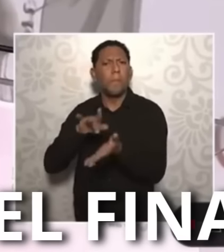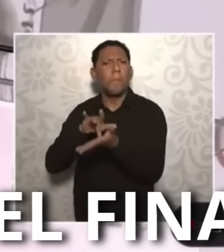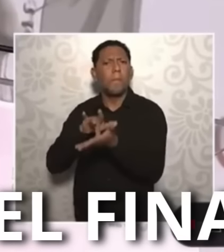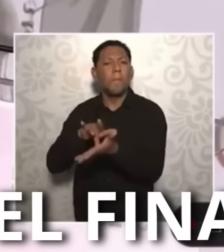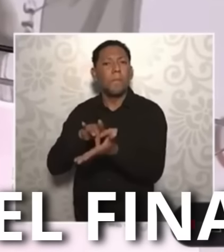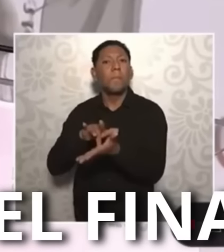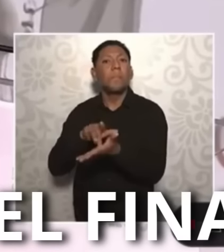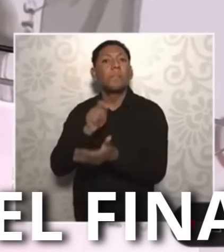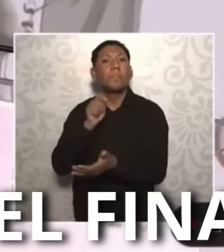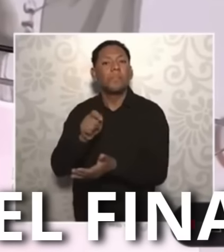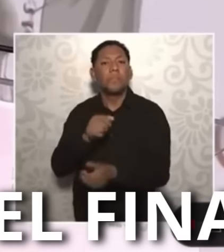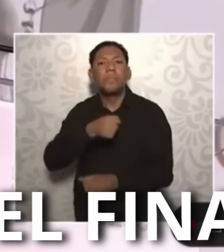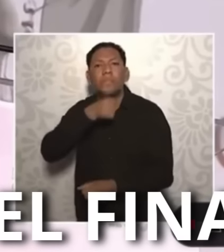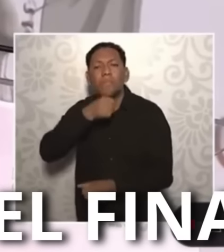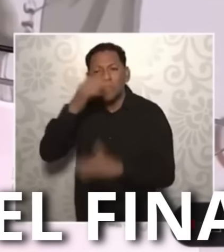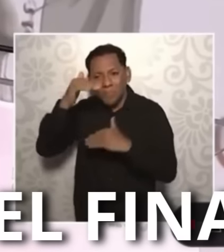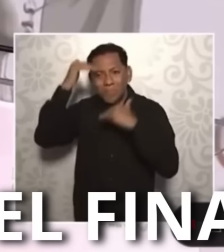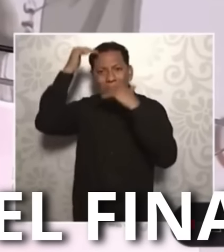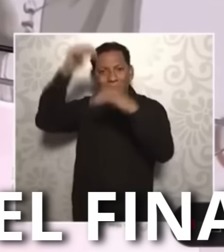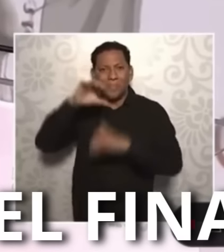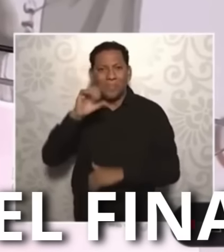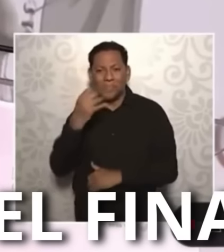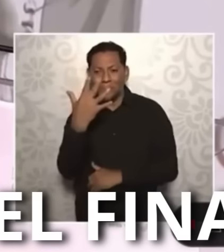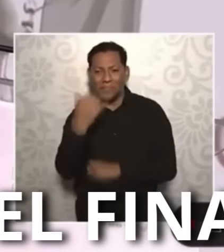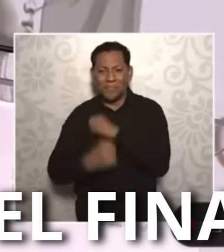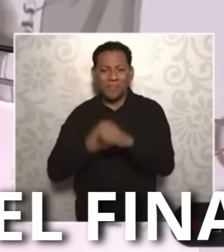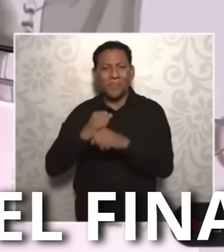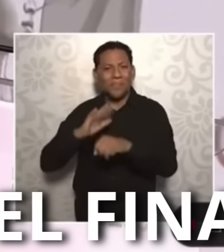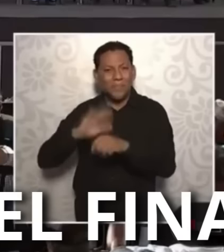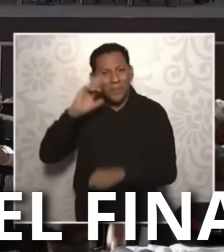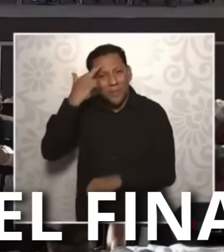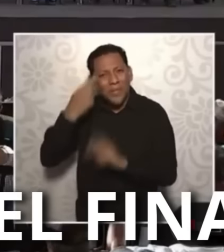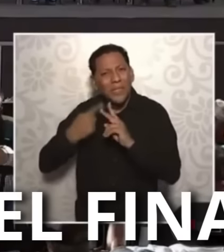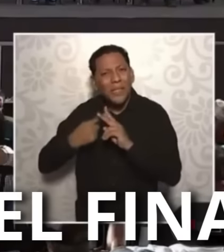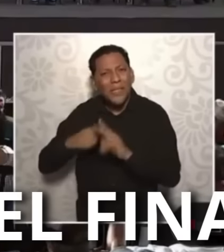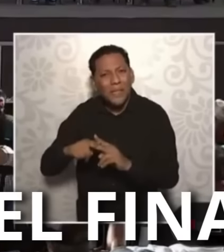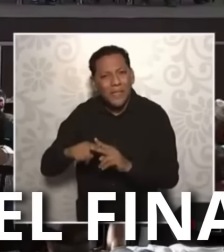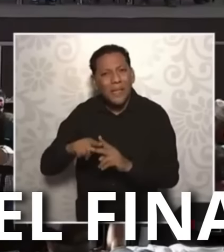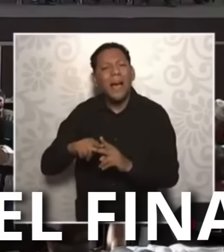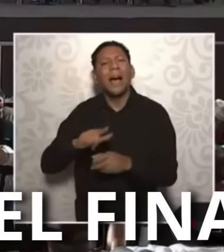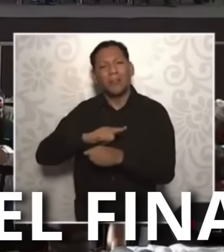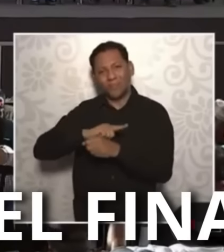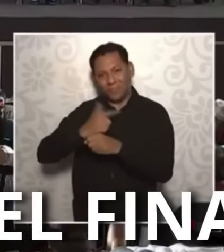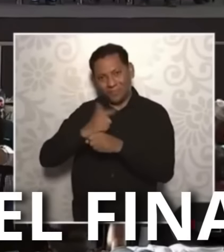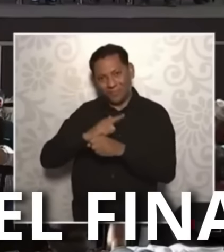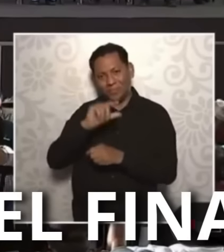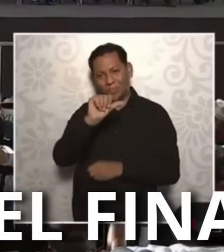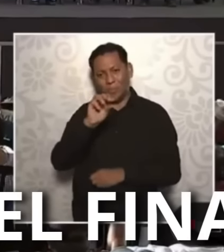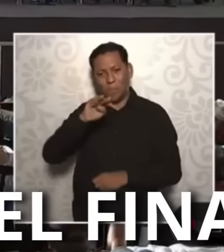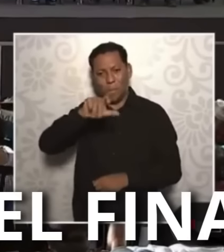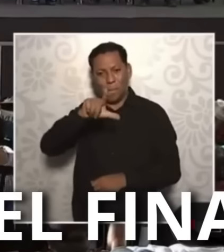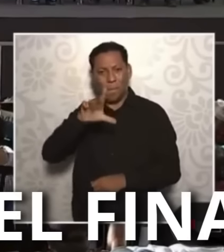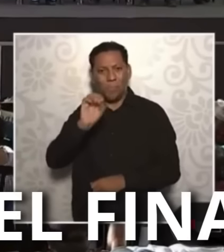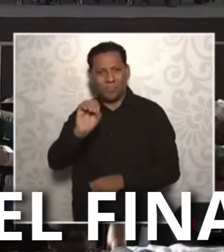los adultos mayores, la pensión que hizo universal el licenciado Andrés Manuel López Obrador.